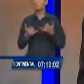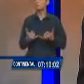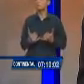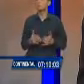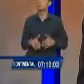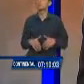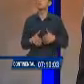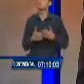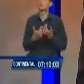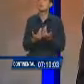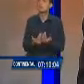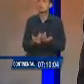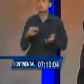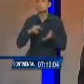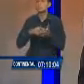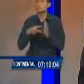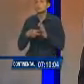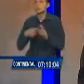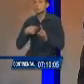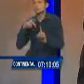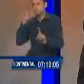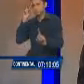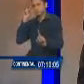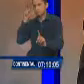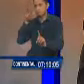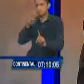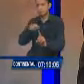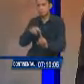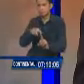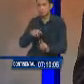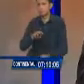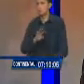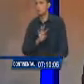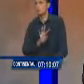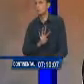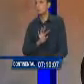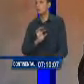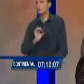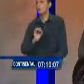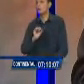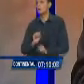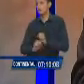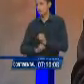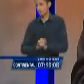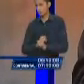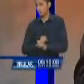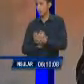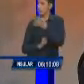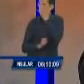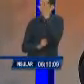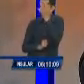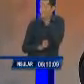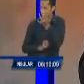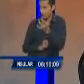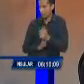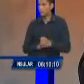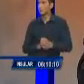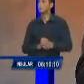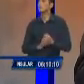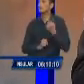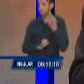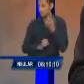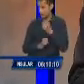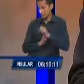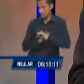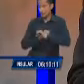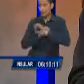actuariales se hacen con una visión de 40 años, porque evidentemente el